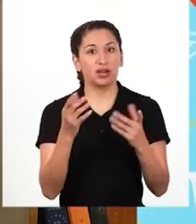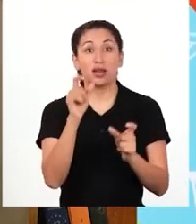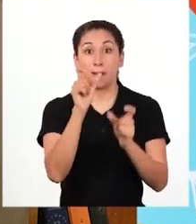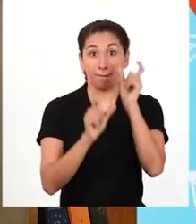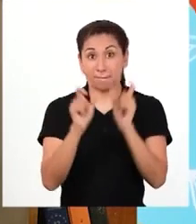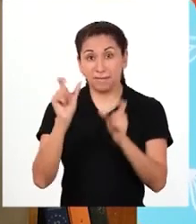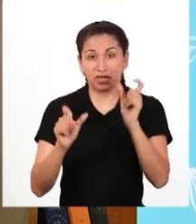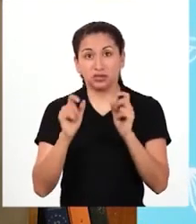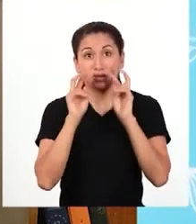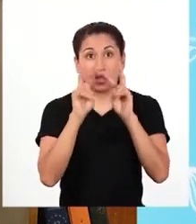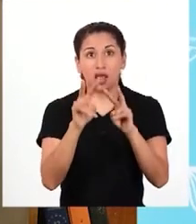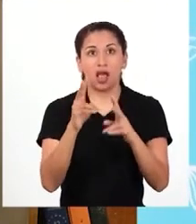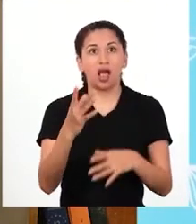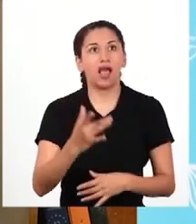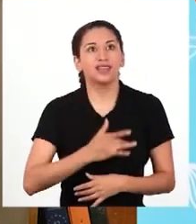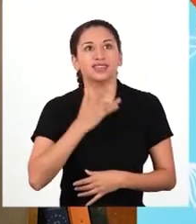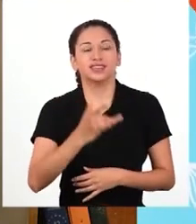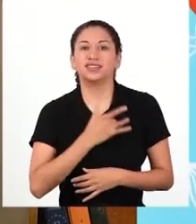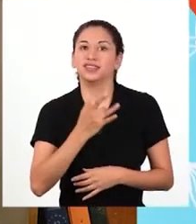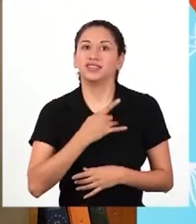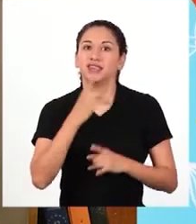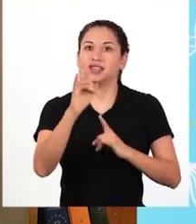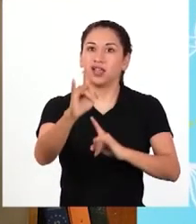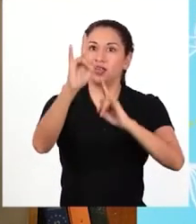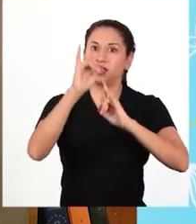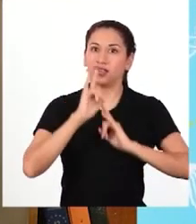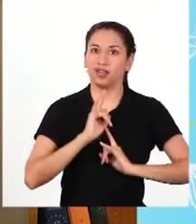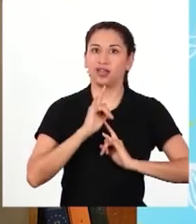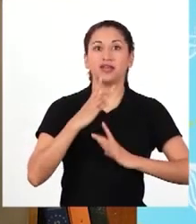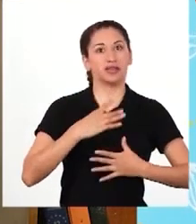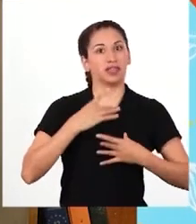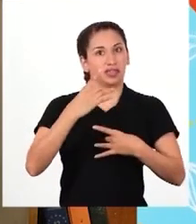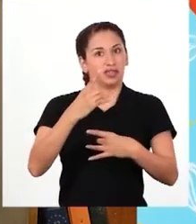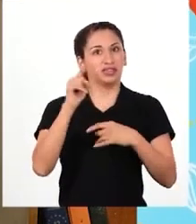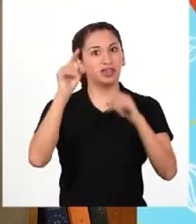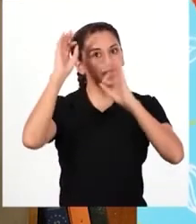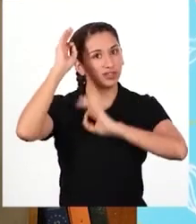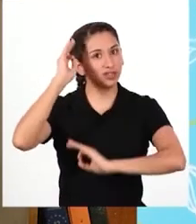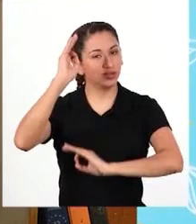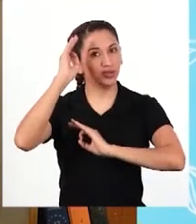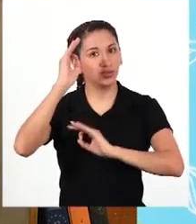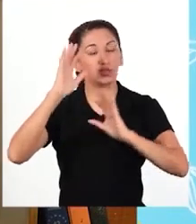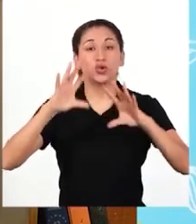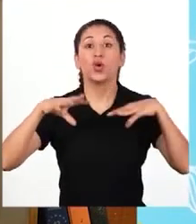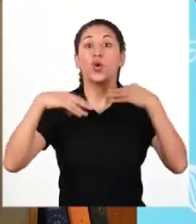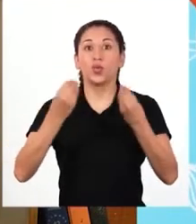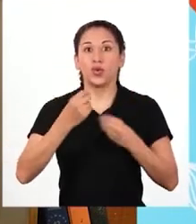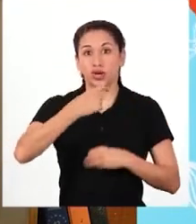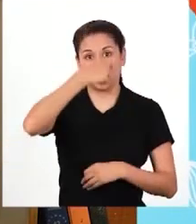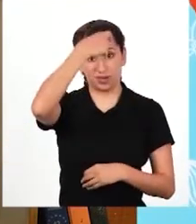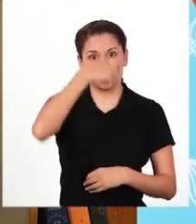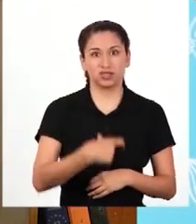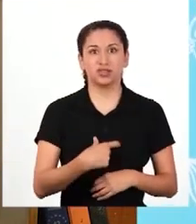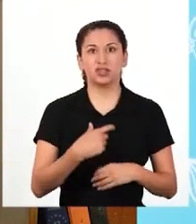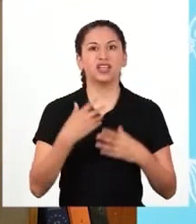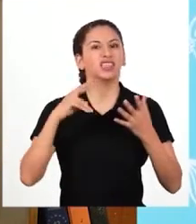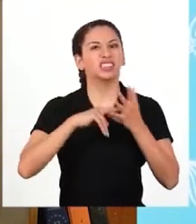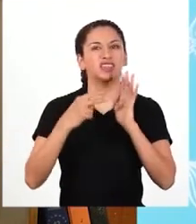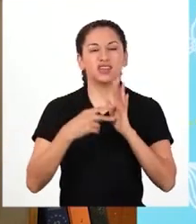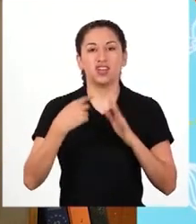Esta es una manera de lograr que el oyente se sienta involucrado con el discurso, puesto que